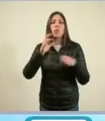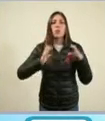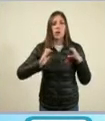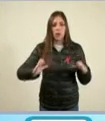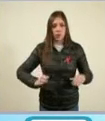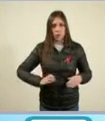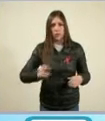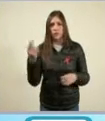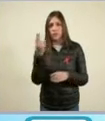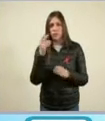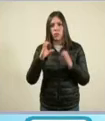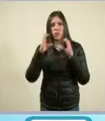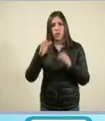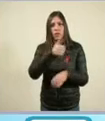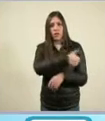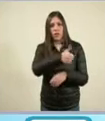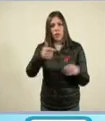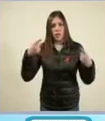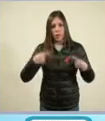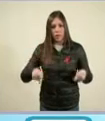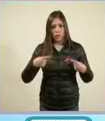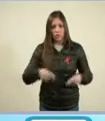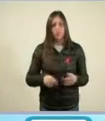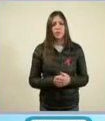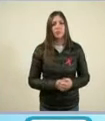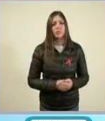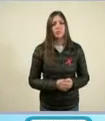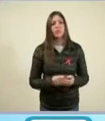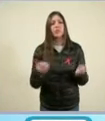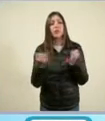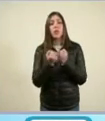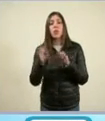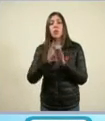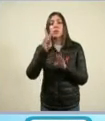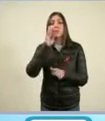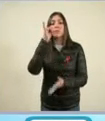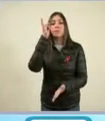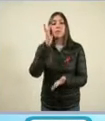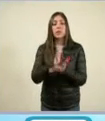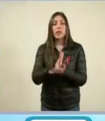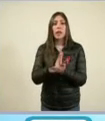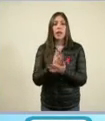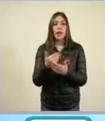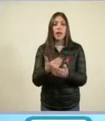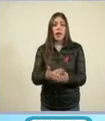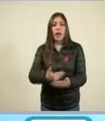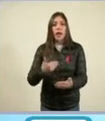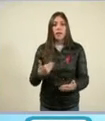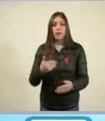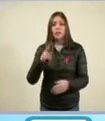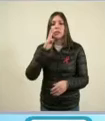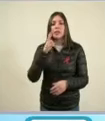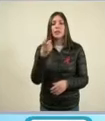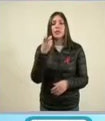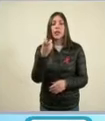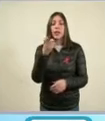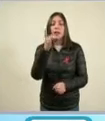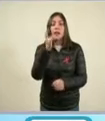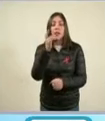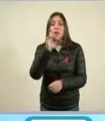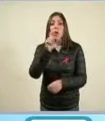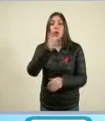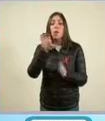de cuidar de sí mismos. Y también me imagino que el diagnóstico temprano tiene que ver con este mismo tema que estás hablando, ¿no?